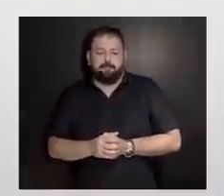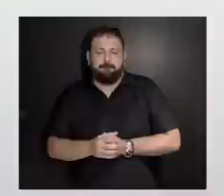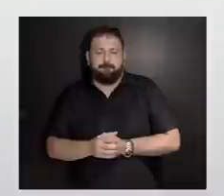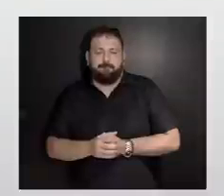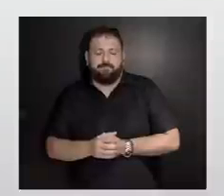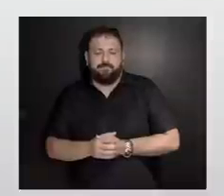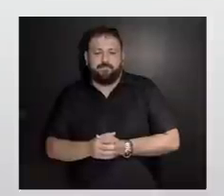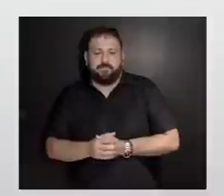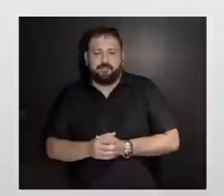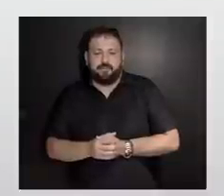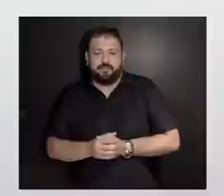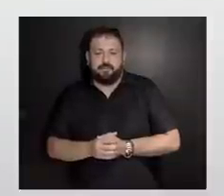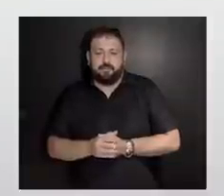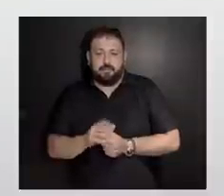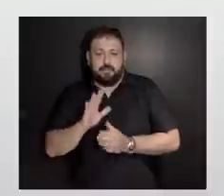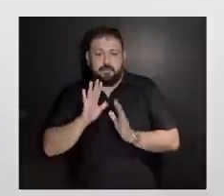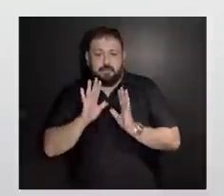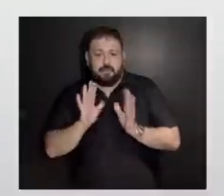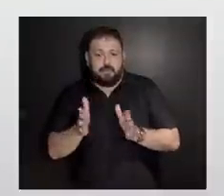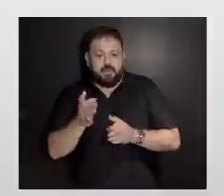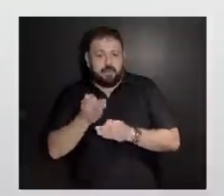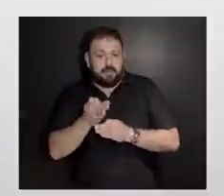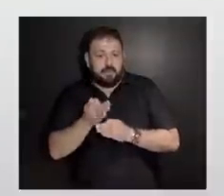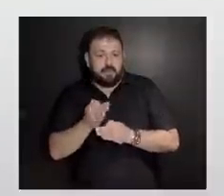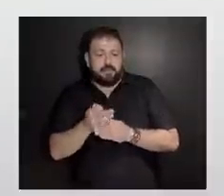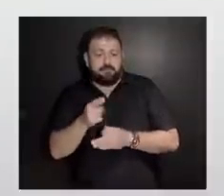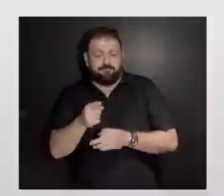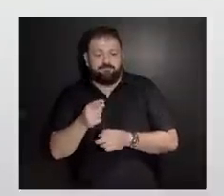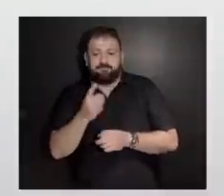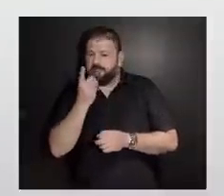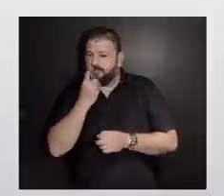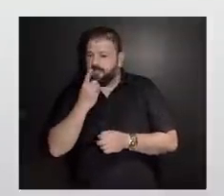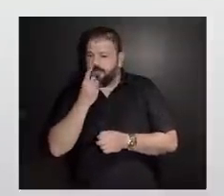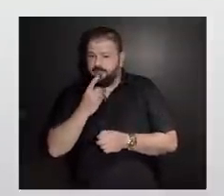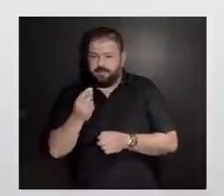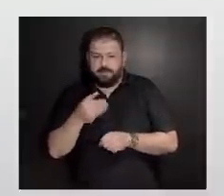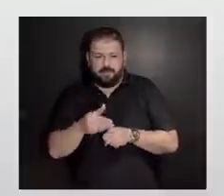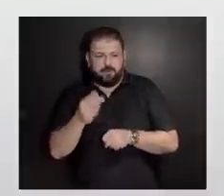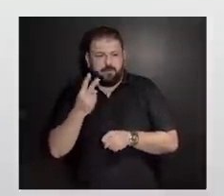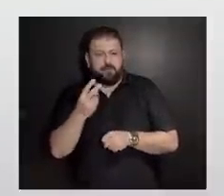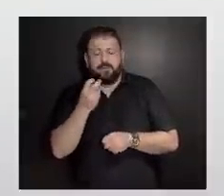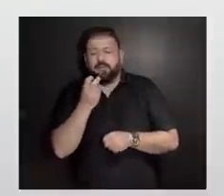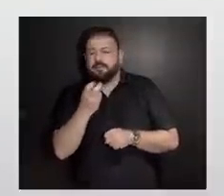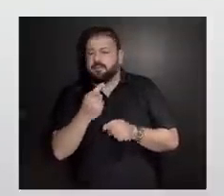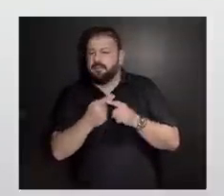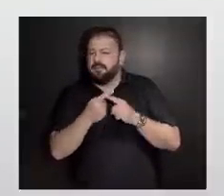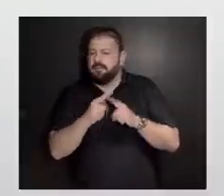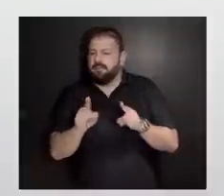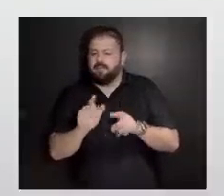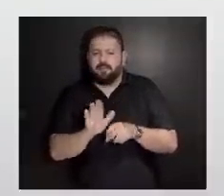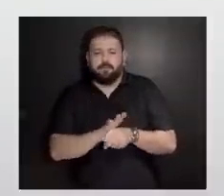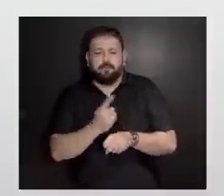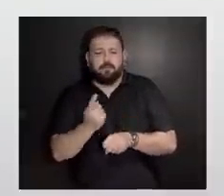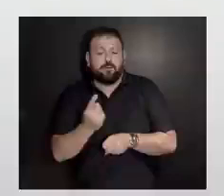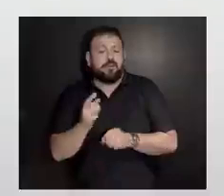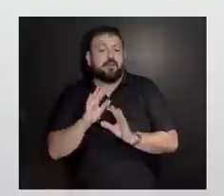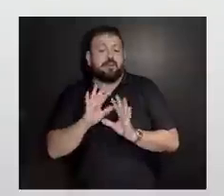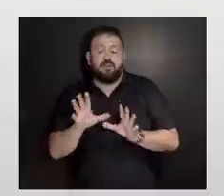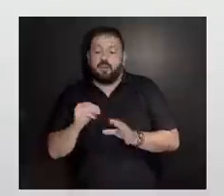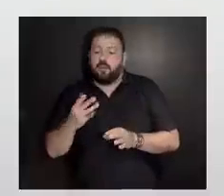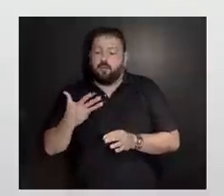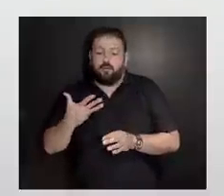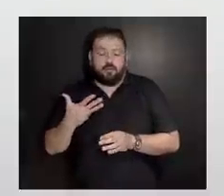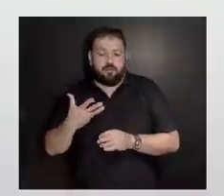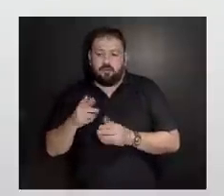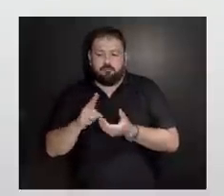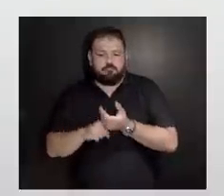Muy bien. Ya pasando como a la diabetes tipo 2, esta va a ser diferente porque en este caso ya no tiene una carga